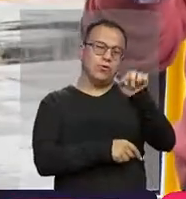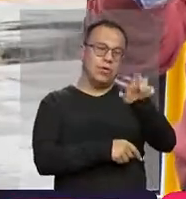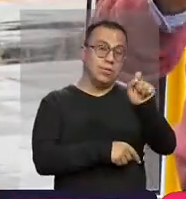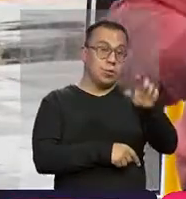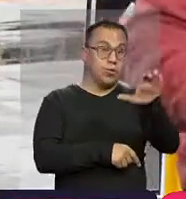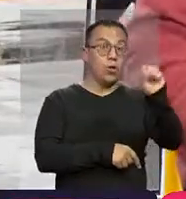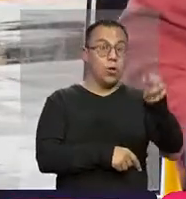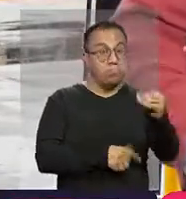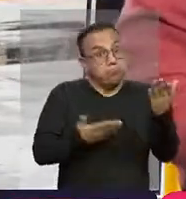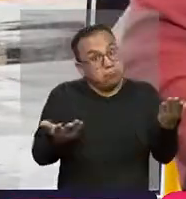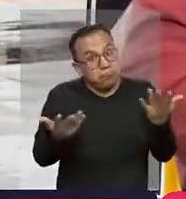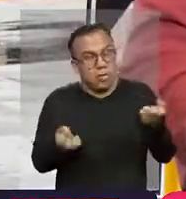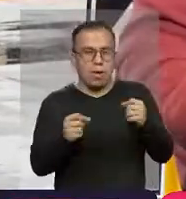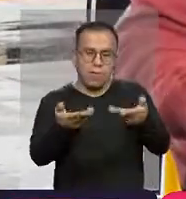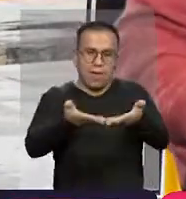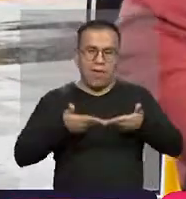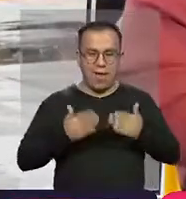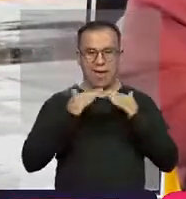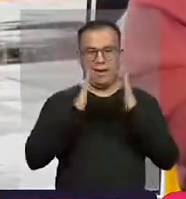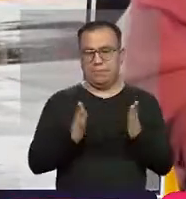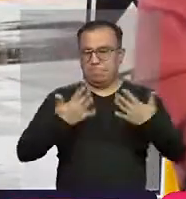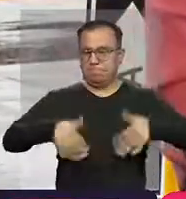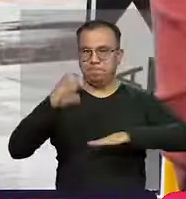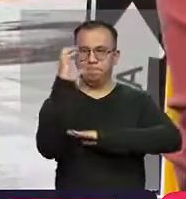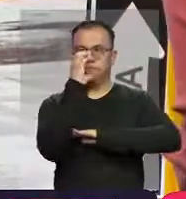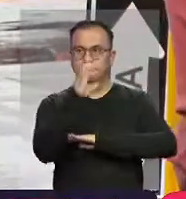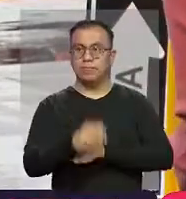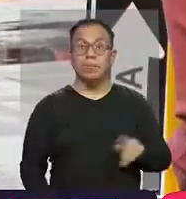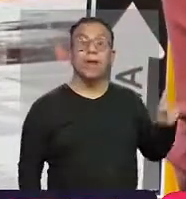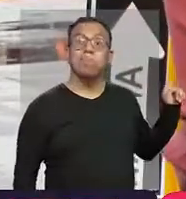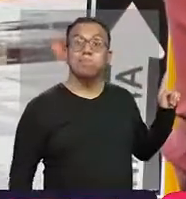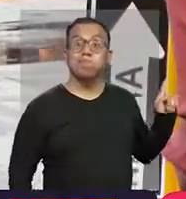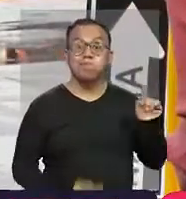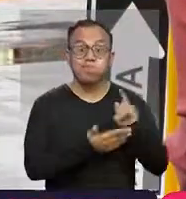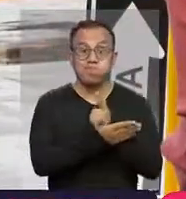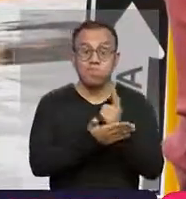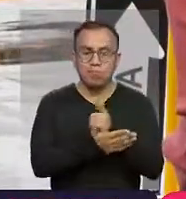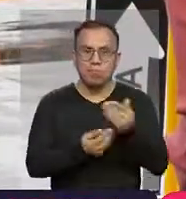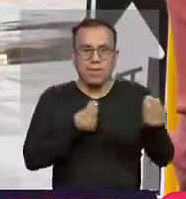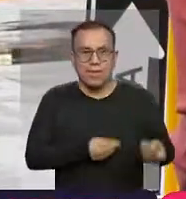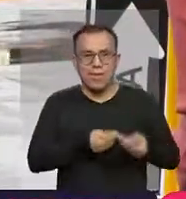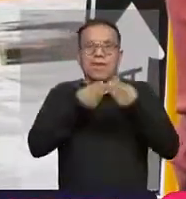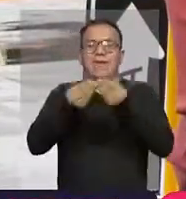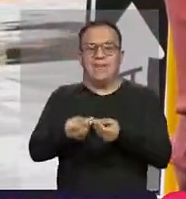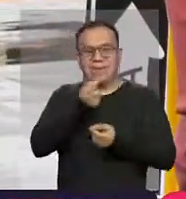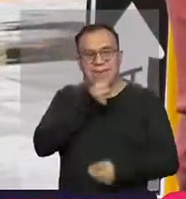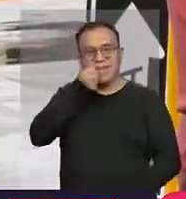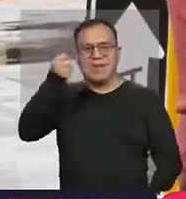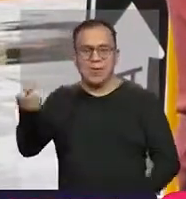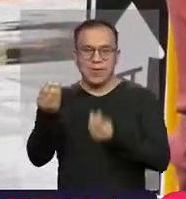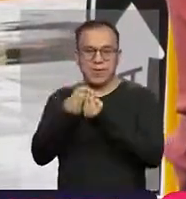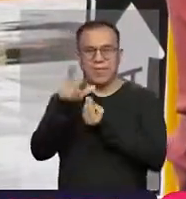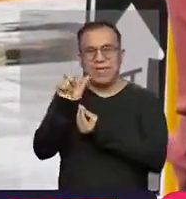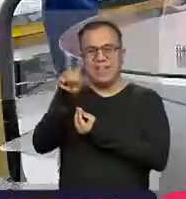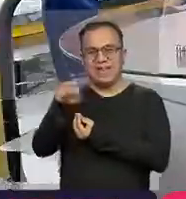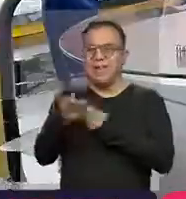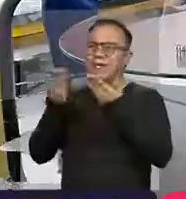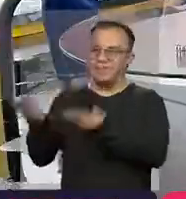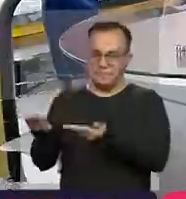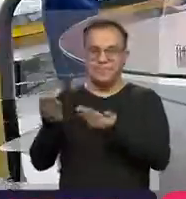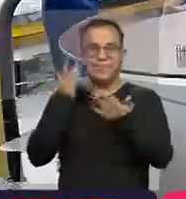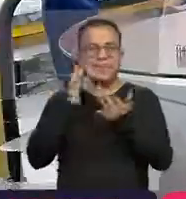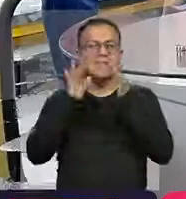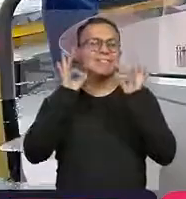www.jaimehonoriogonzalez.com, si lo quiere a domicilio en cualquier parte del país. El Ulises de Flora, y entrego en este momento el micrófono de nuevo a mi compañera Lina Pulido,